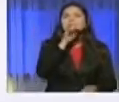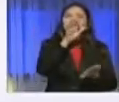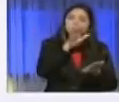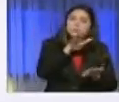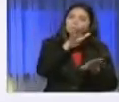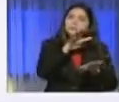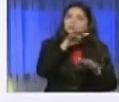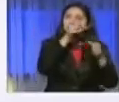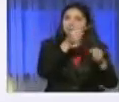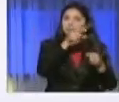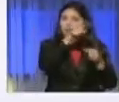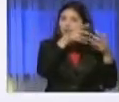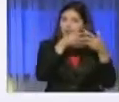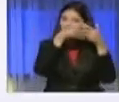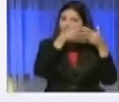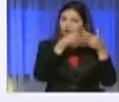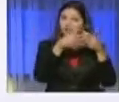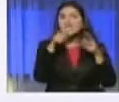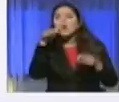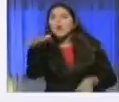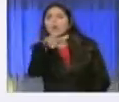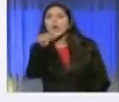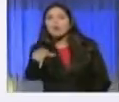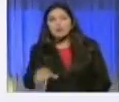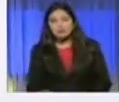los pueblos,